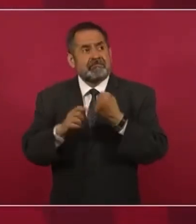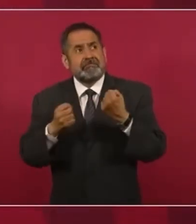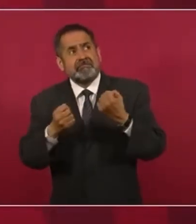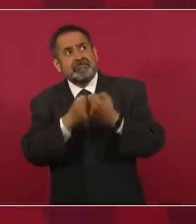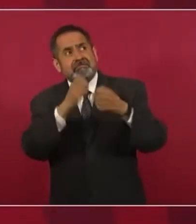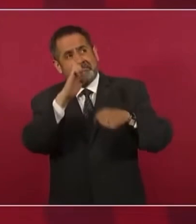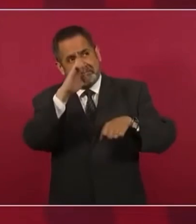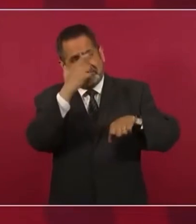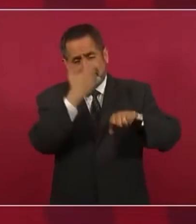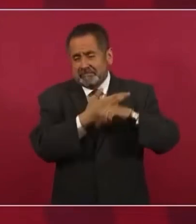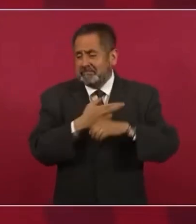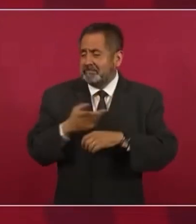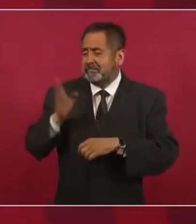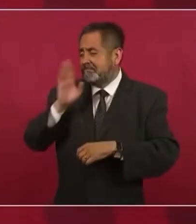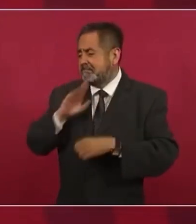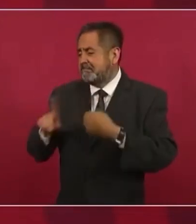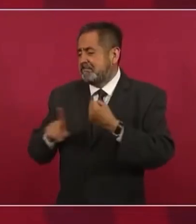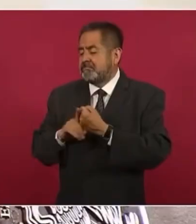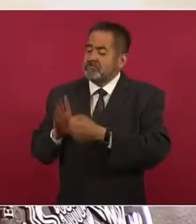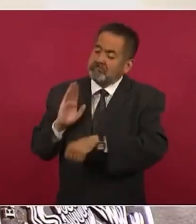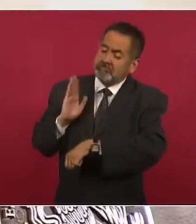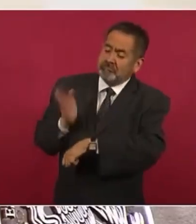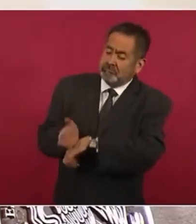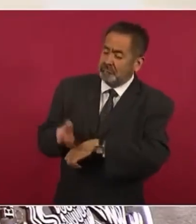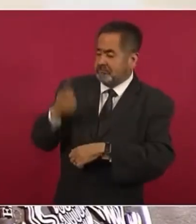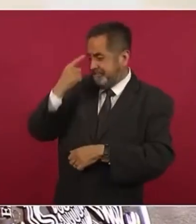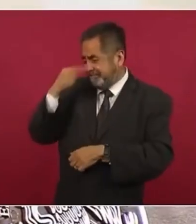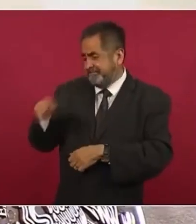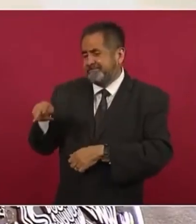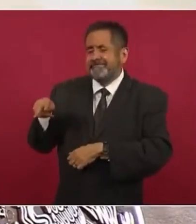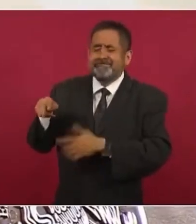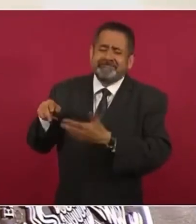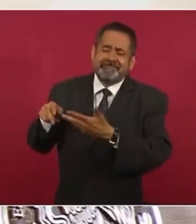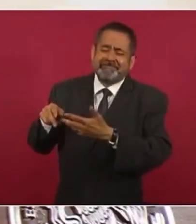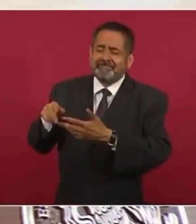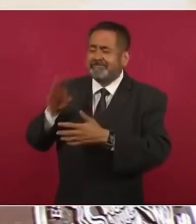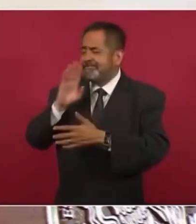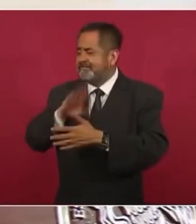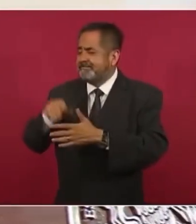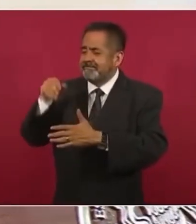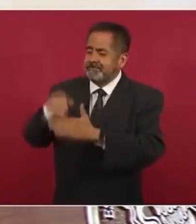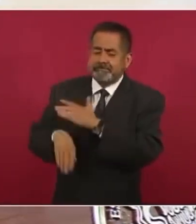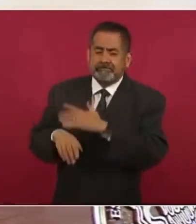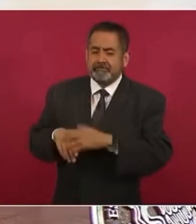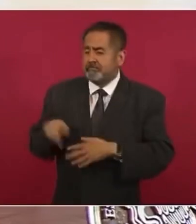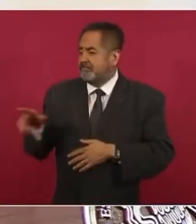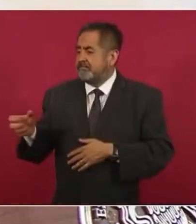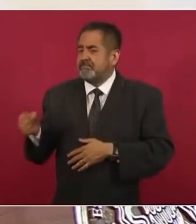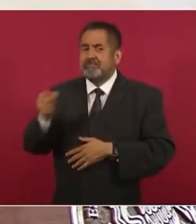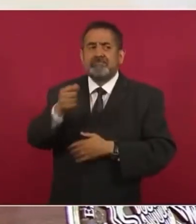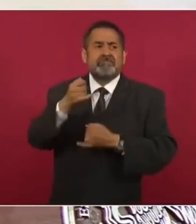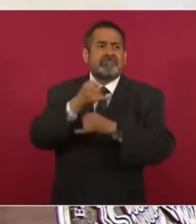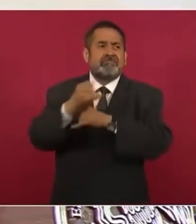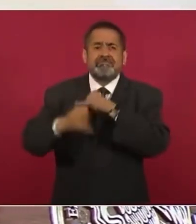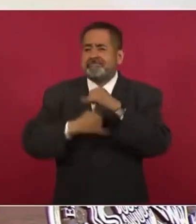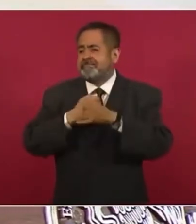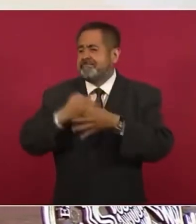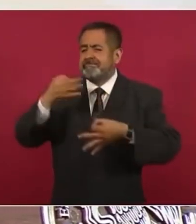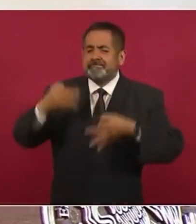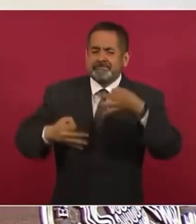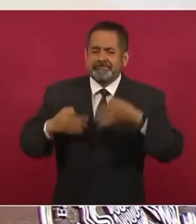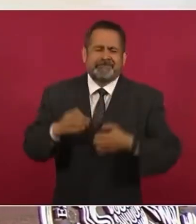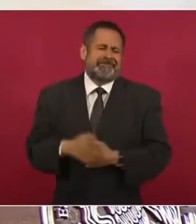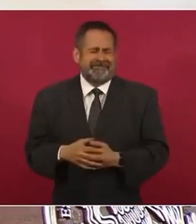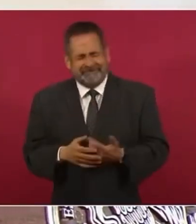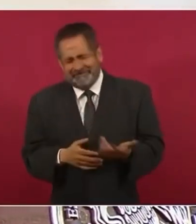que nos iban a castigar, porque nos iban a llevar a tribunales internacionales, porque